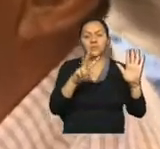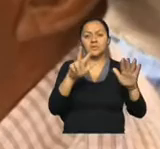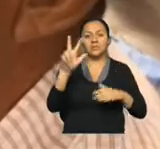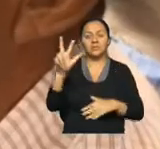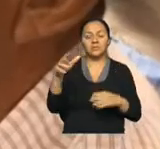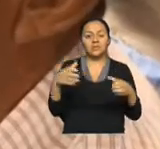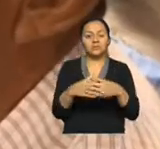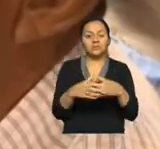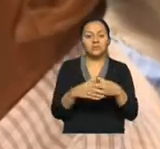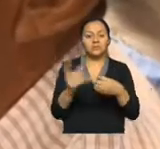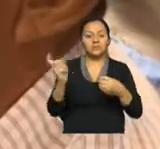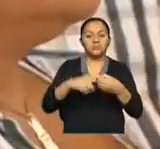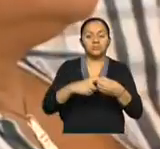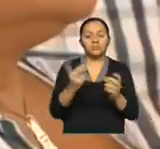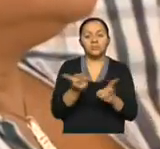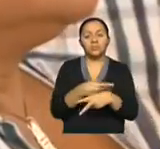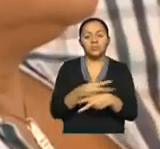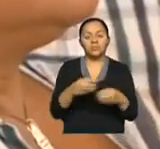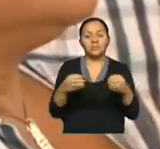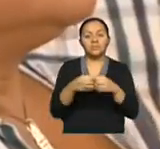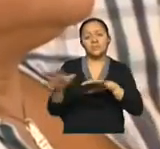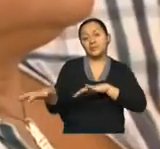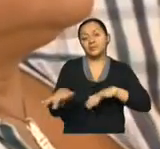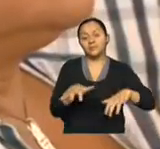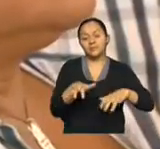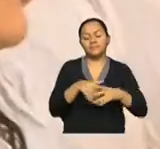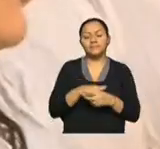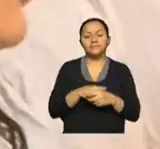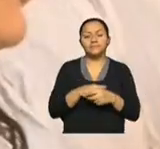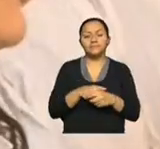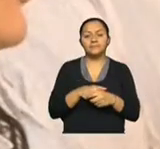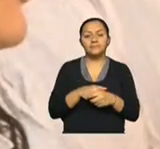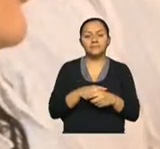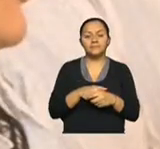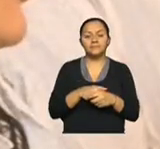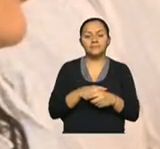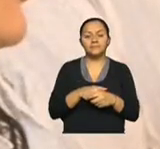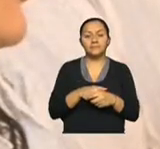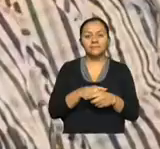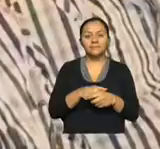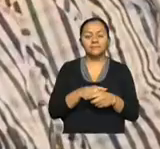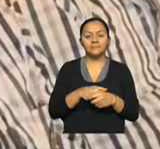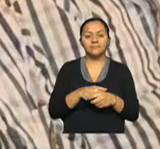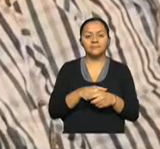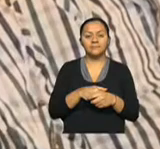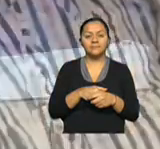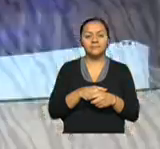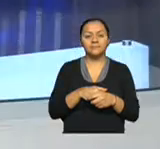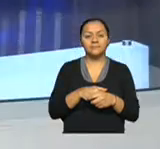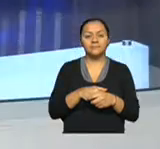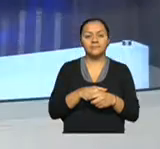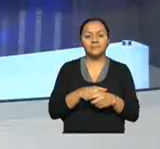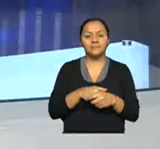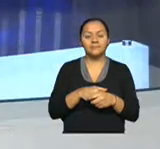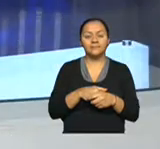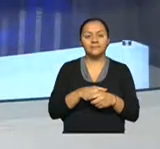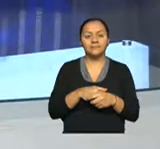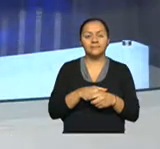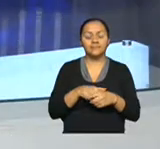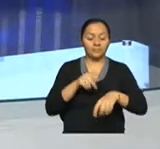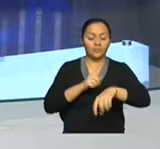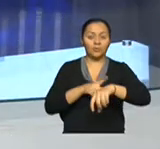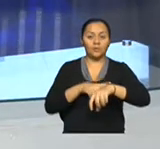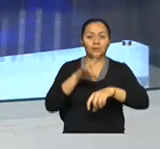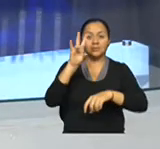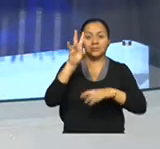683 asociaciones de productores agrícolas. Lorena Intriago, Noticiero Ciudadano. 19